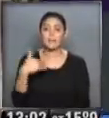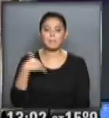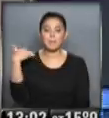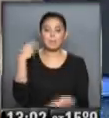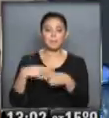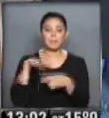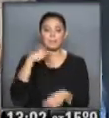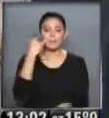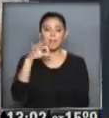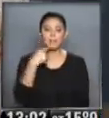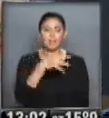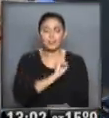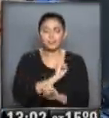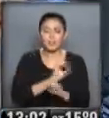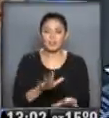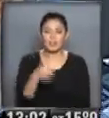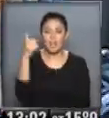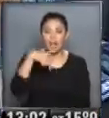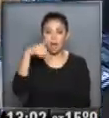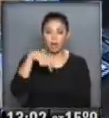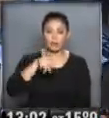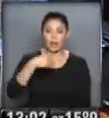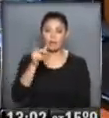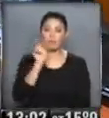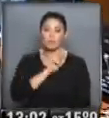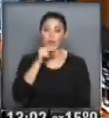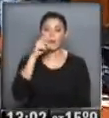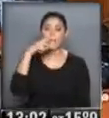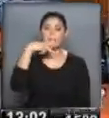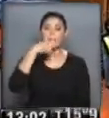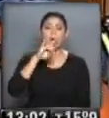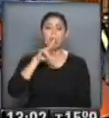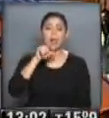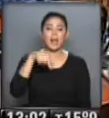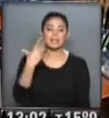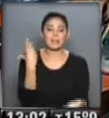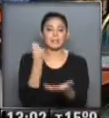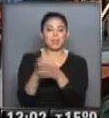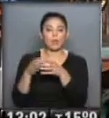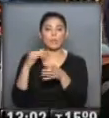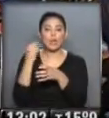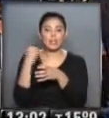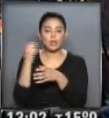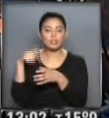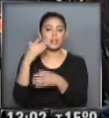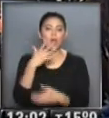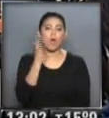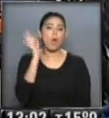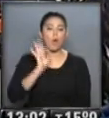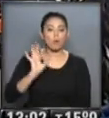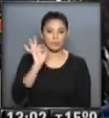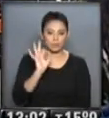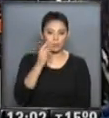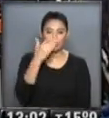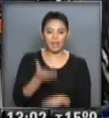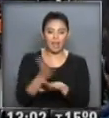de abominables. En este momento es Paula Marone, representante de Hijos, la que está manifestando justamente su parecer después de la lectura de